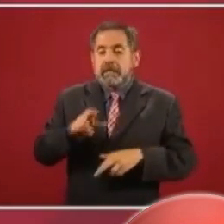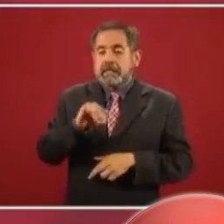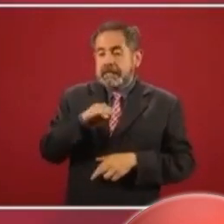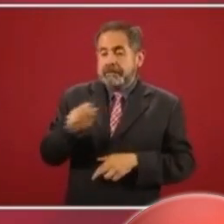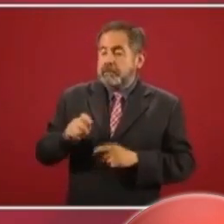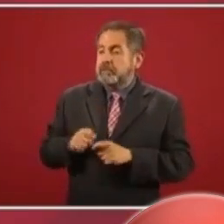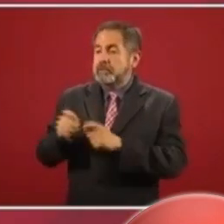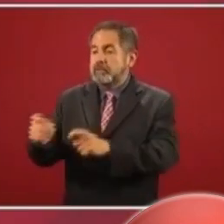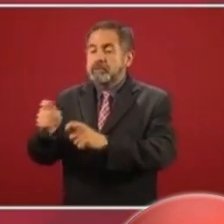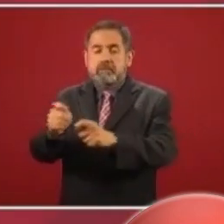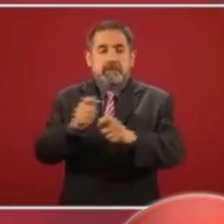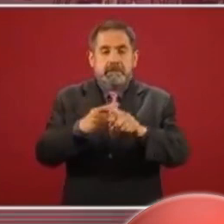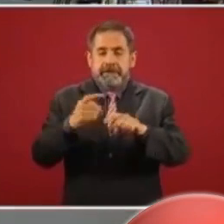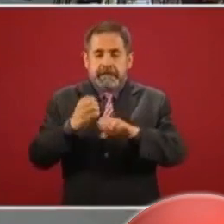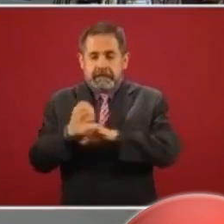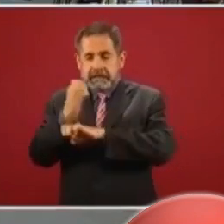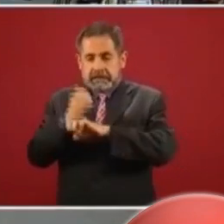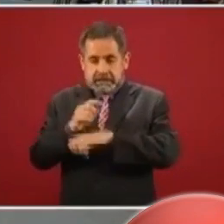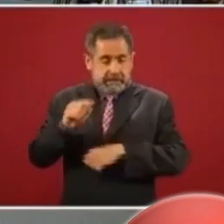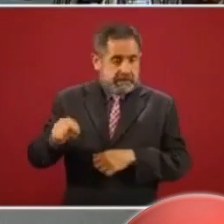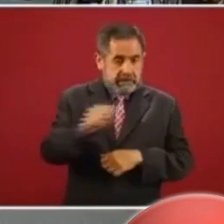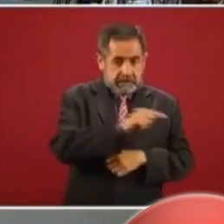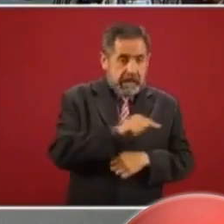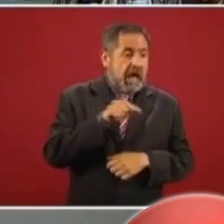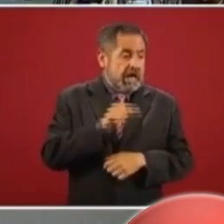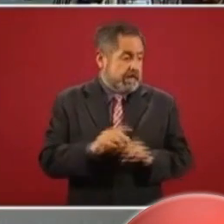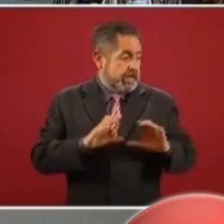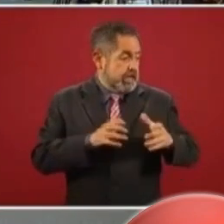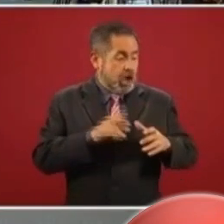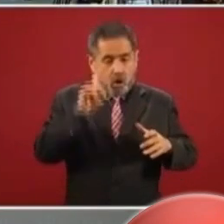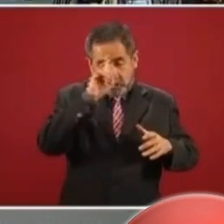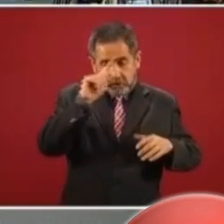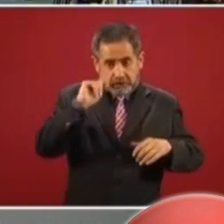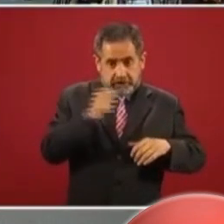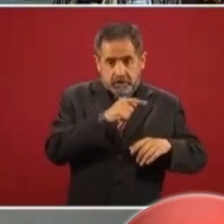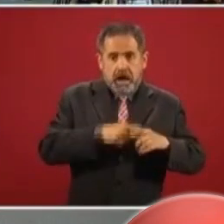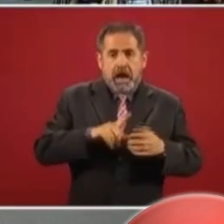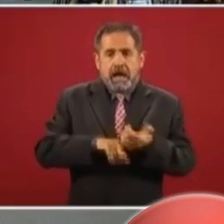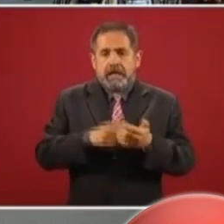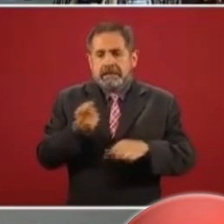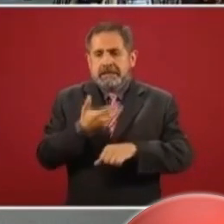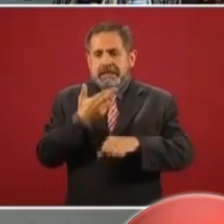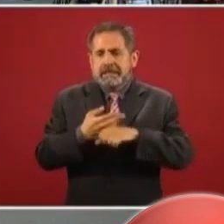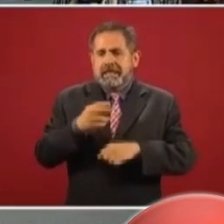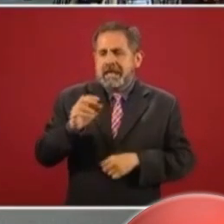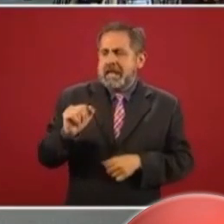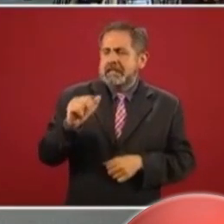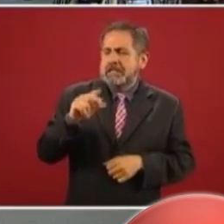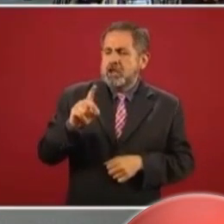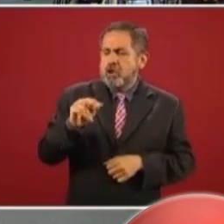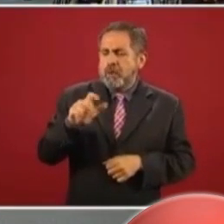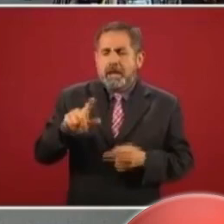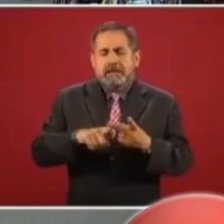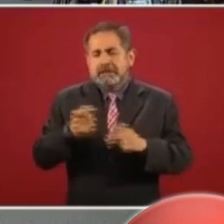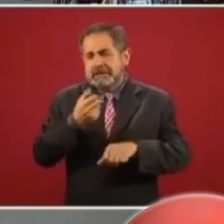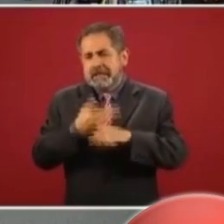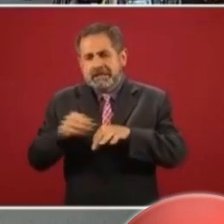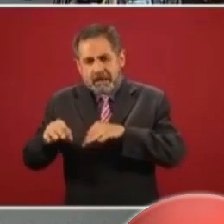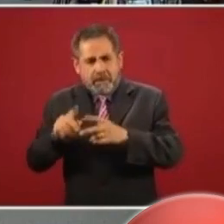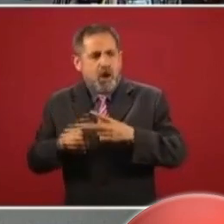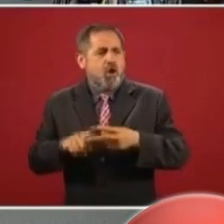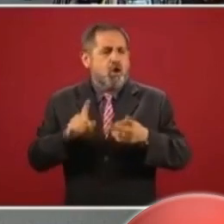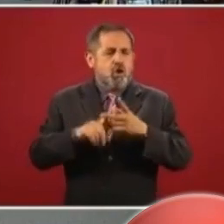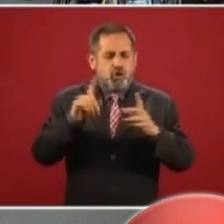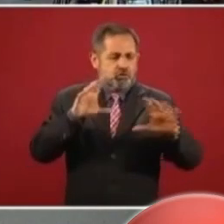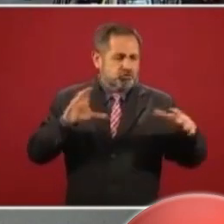los estados. Eso se hizo en el Consejo Técnico, ahí estuvo la secretaria Meréndira Sandoval, la secretaria del Trabajo, los integrantes del Consejo